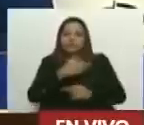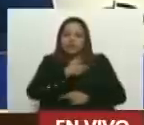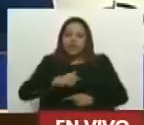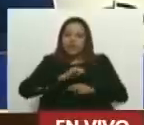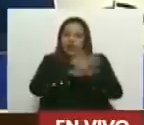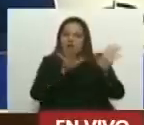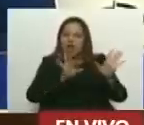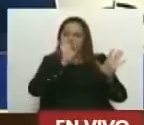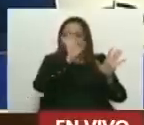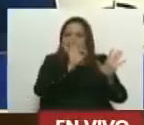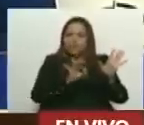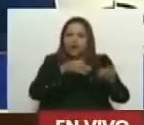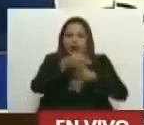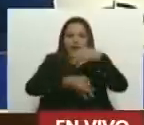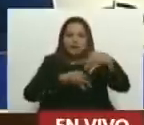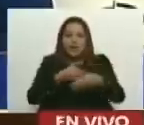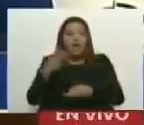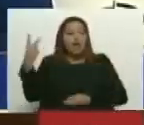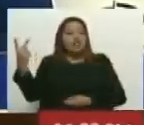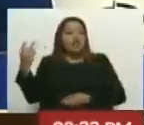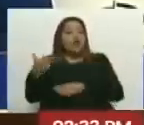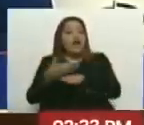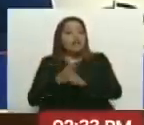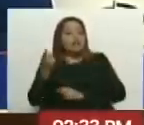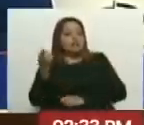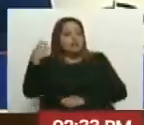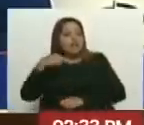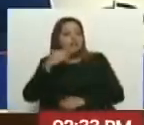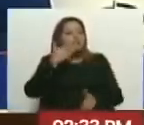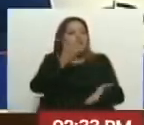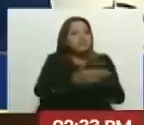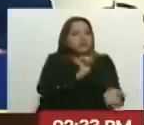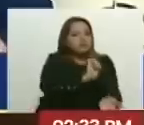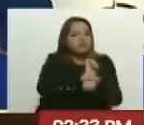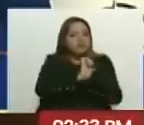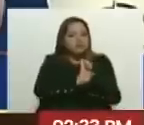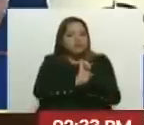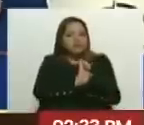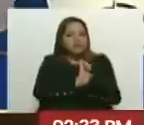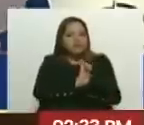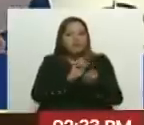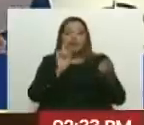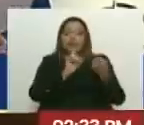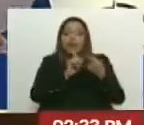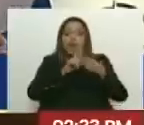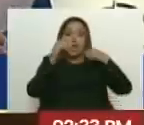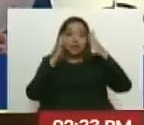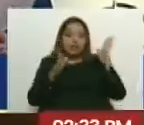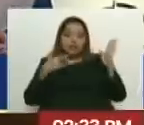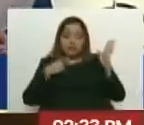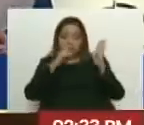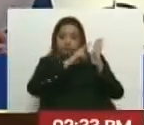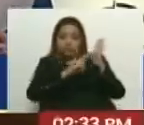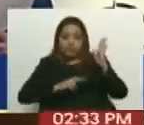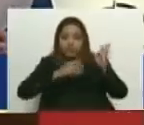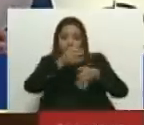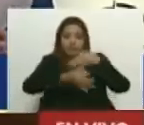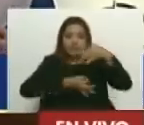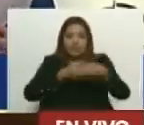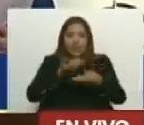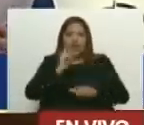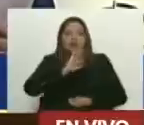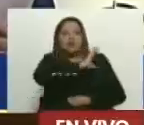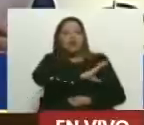tenían este sujeto aquí, tenía dos MP abiertos. Entonces, en atención a esto que estoy aquí describiendo, se